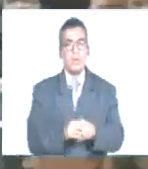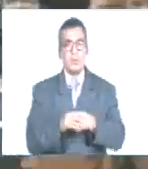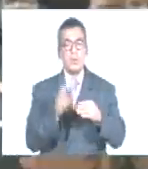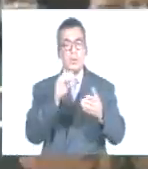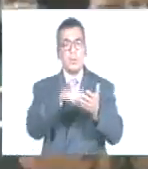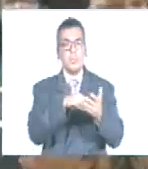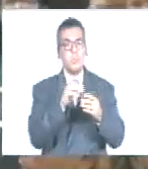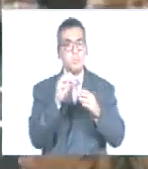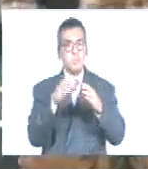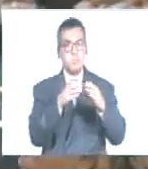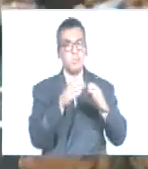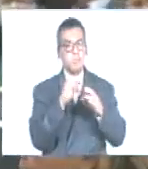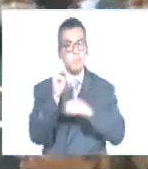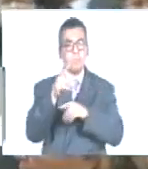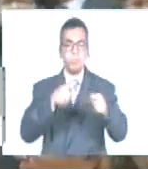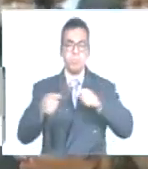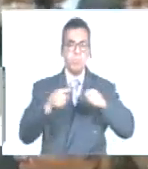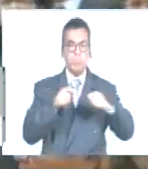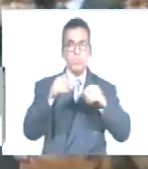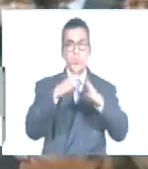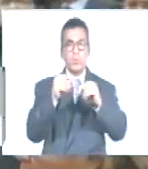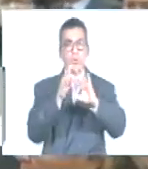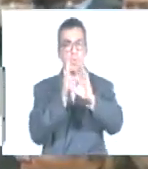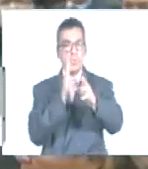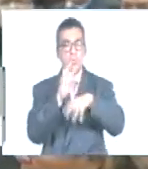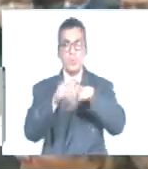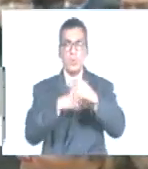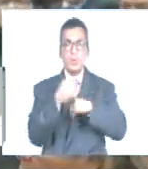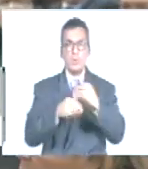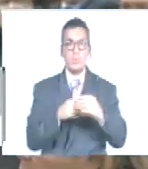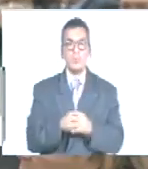cumbre del movimiento no alineado que se hizo